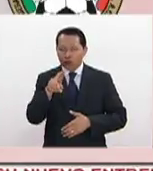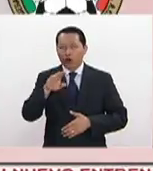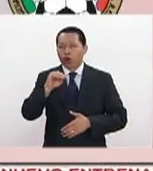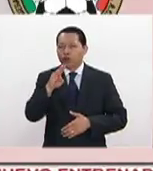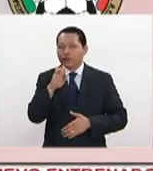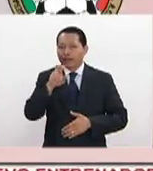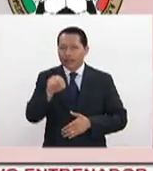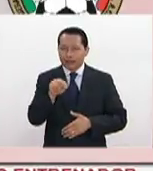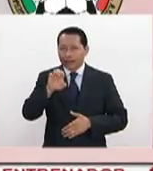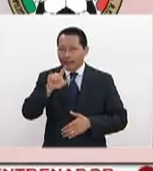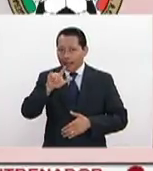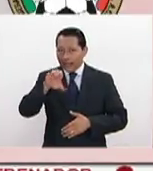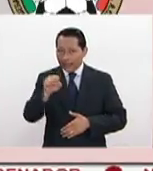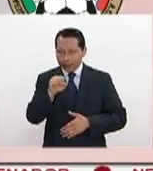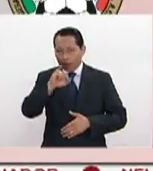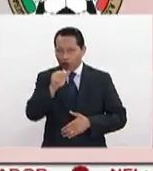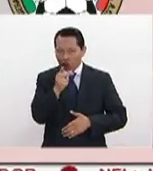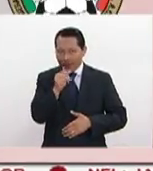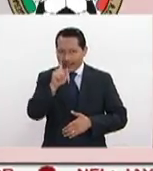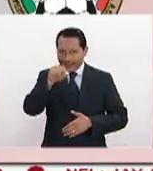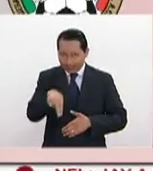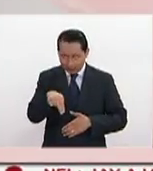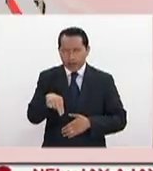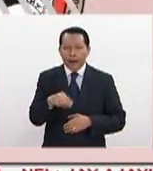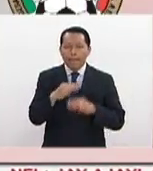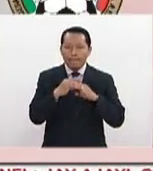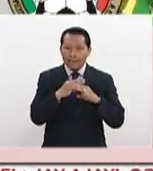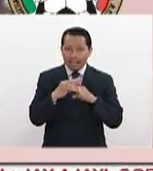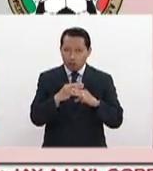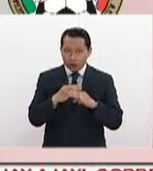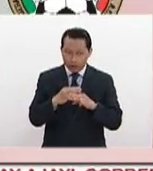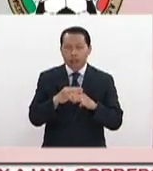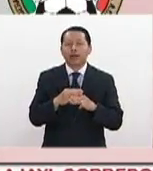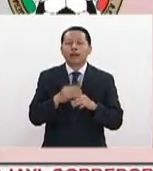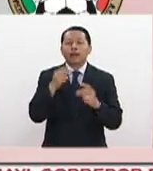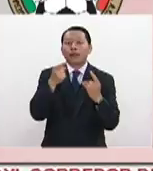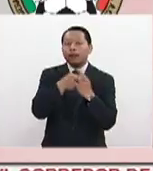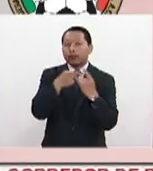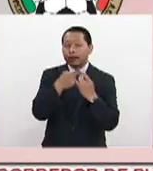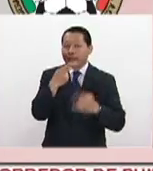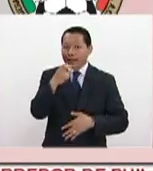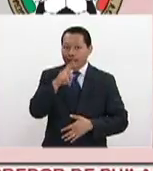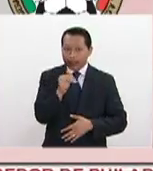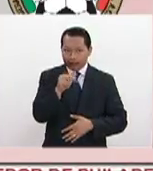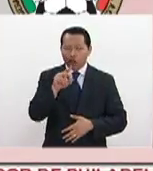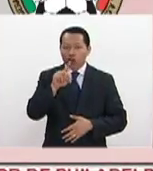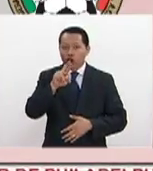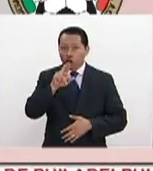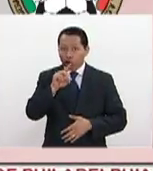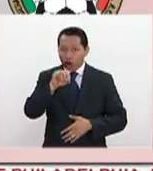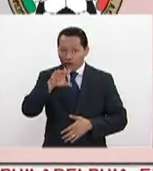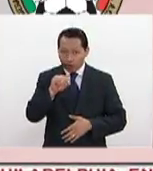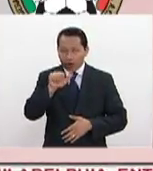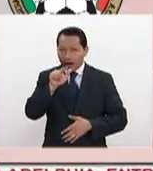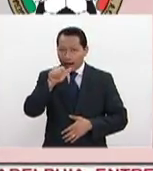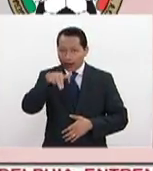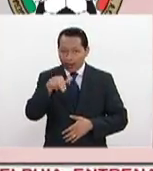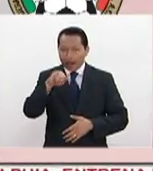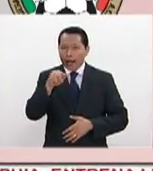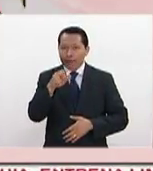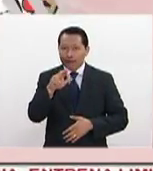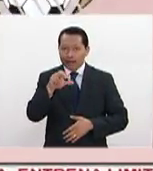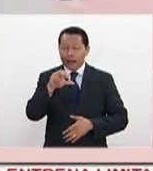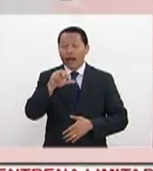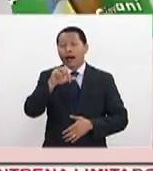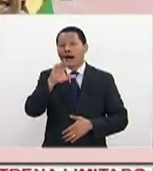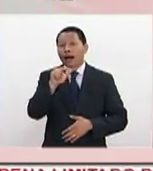Orbelín Pineda, Elías Hernández y Jonathan Dos Santos como medios. En la delantera, Henry Martín, Rodolfo Pizarro, Alan Pulido, Javier